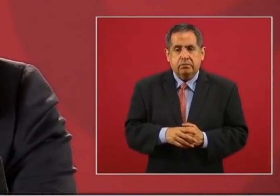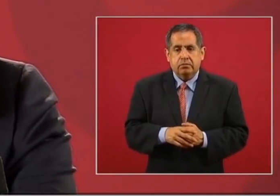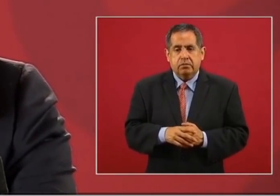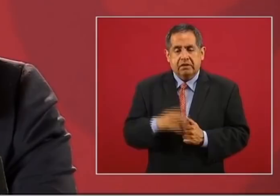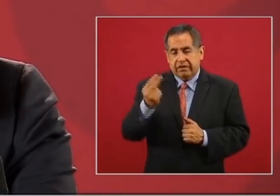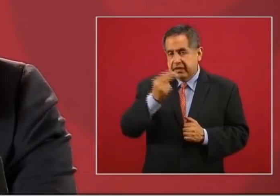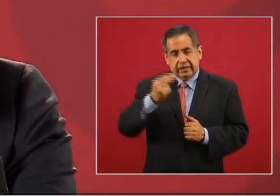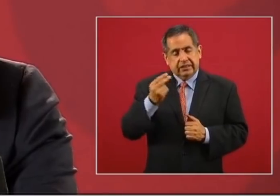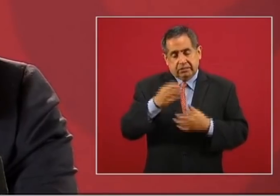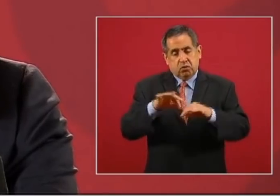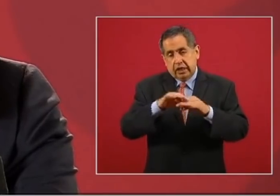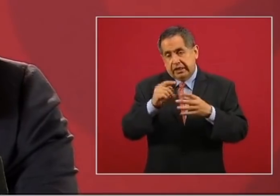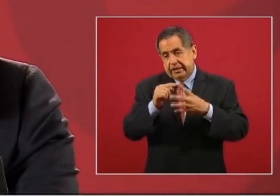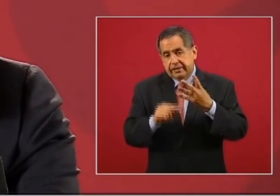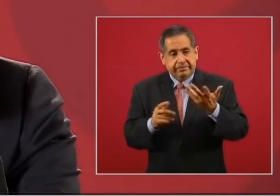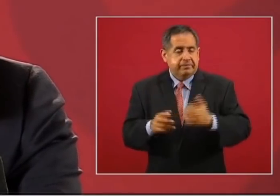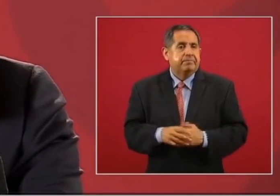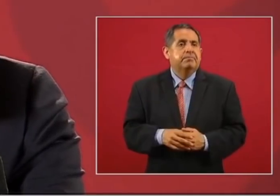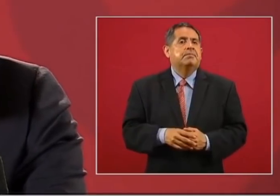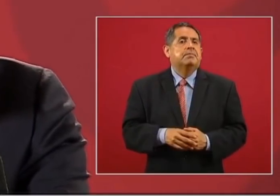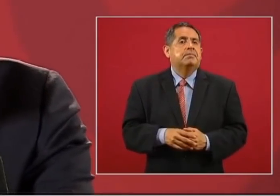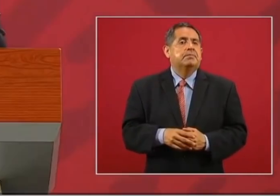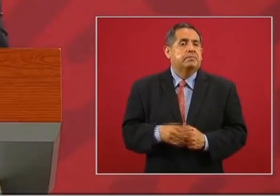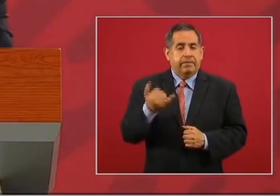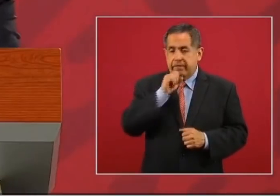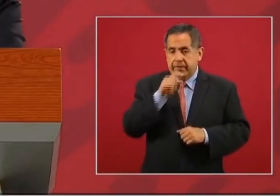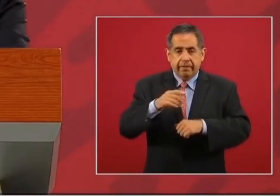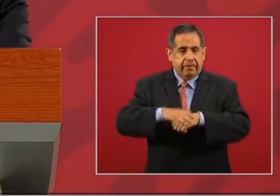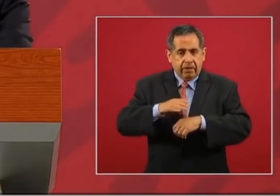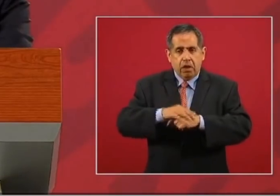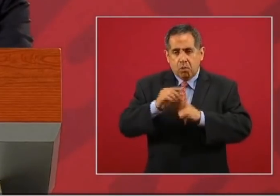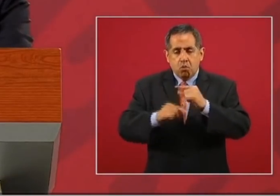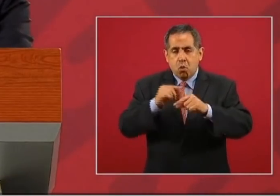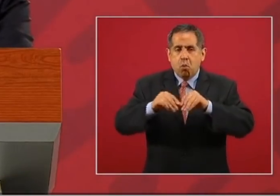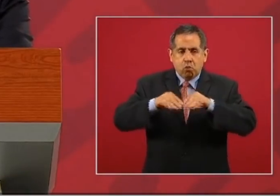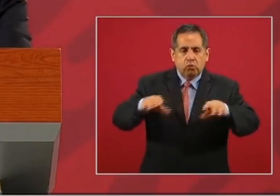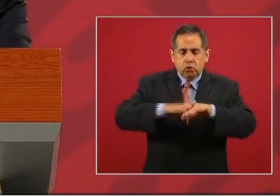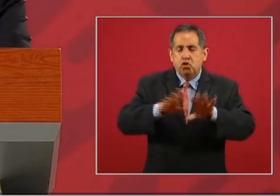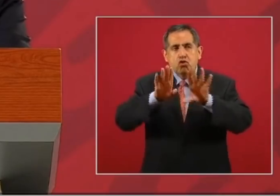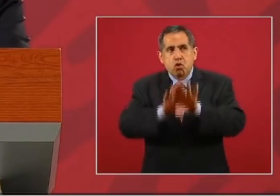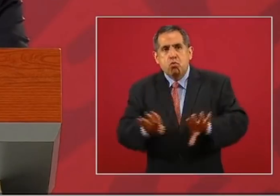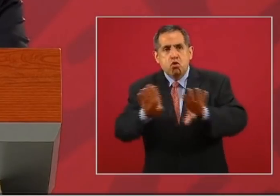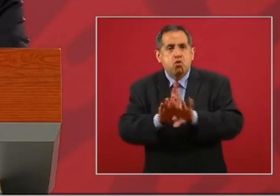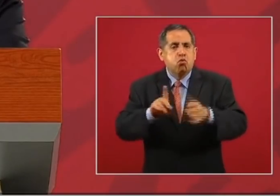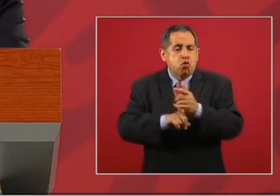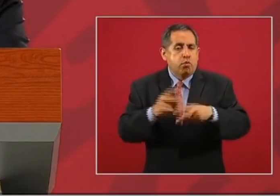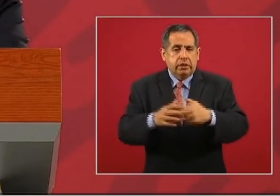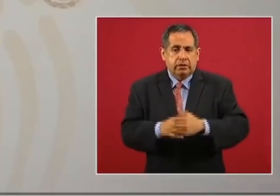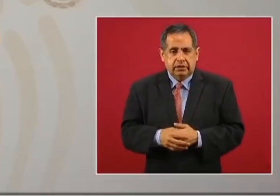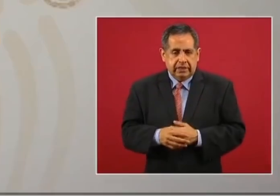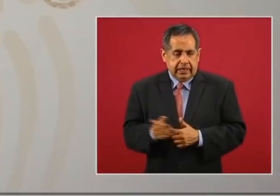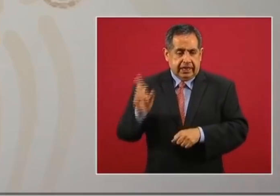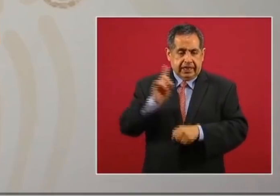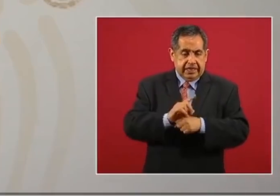un requisito básico. Y poco a poco se va a ir sabiendo más. Tenemos hasta el